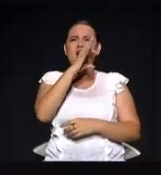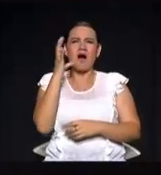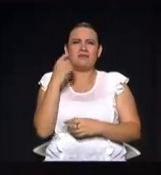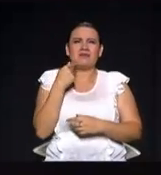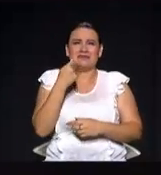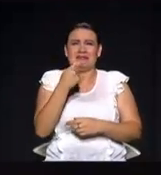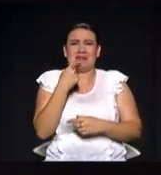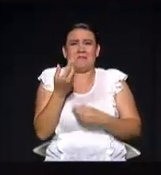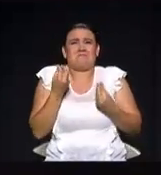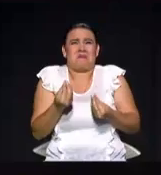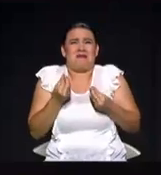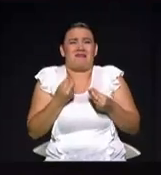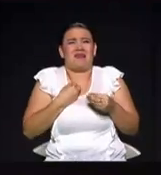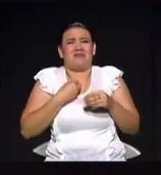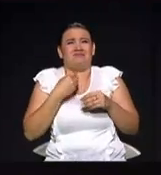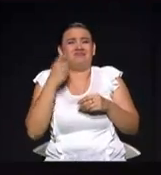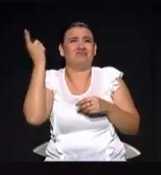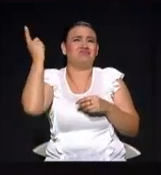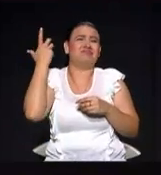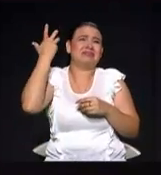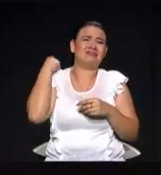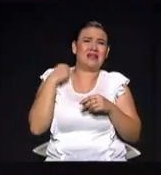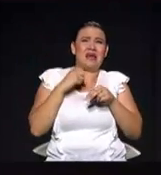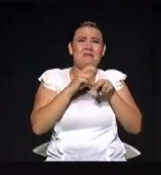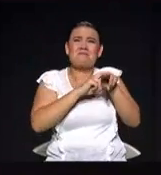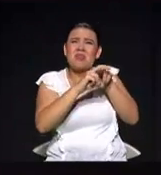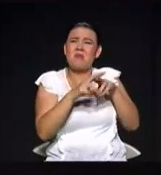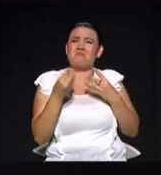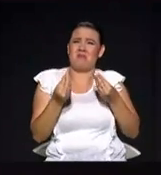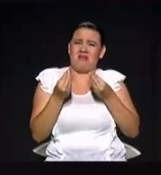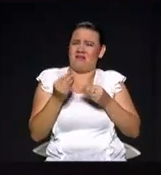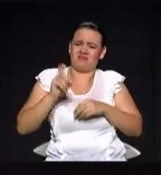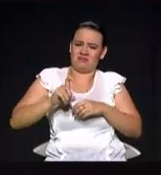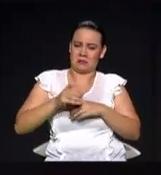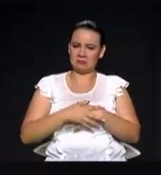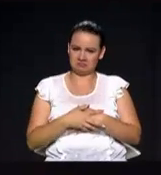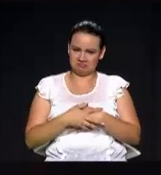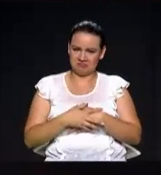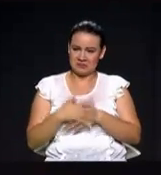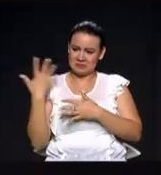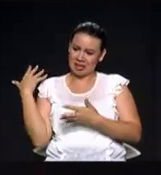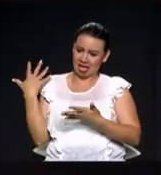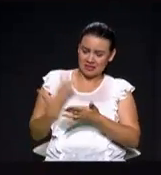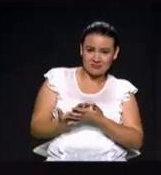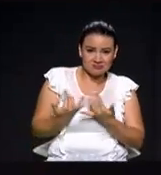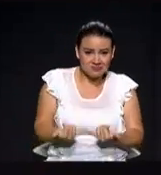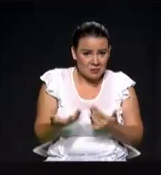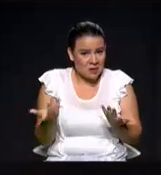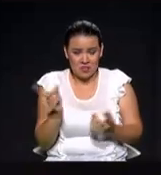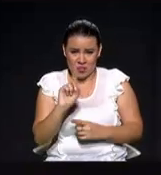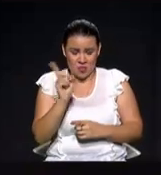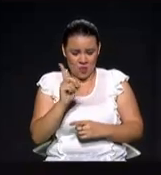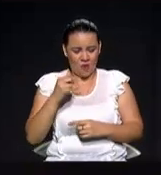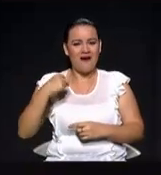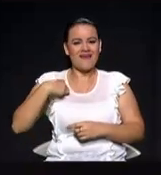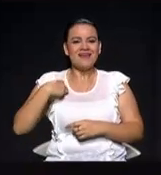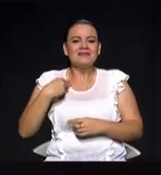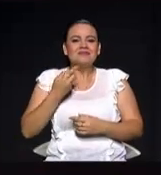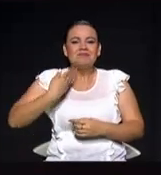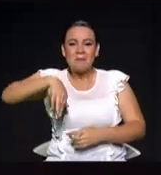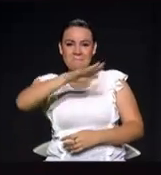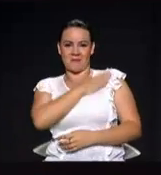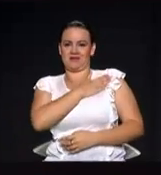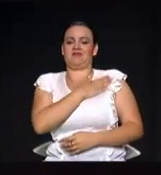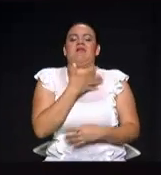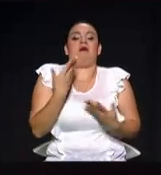innecesario y que costaba mucho los países nunca nos hemos quedado atrás cuando se trata de iniciar grandes proyectos de ciudad no nos puede dar